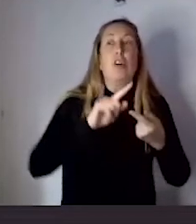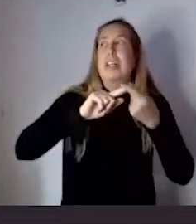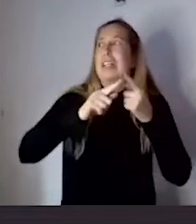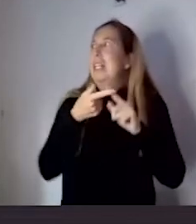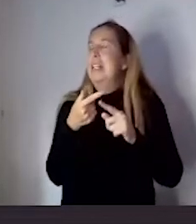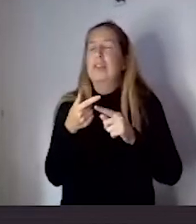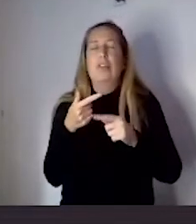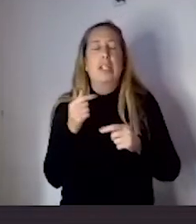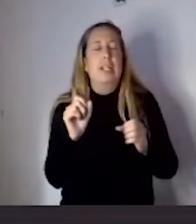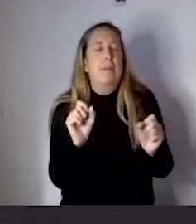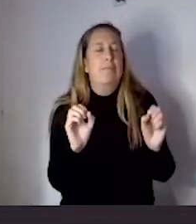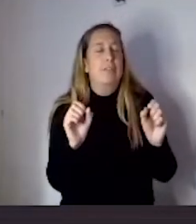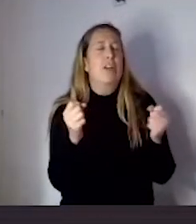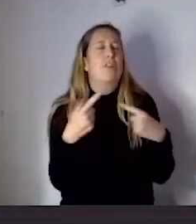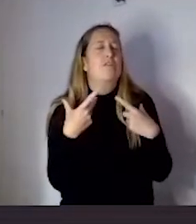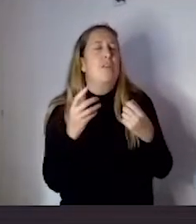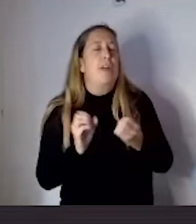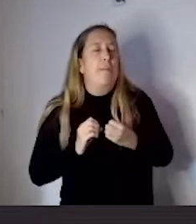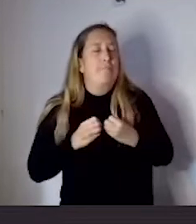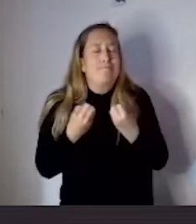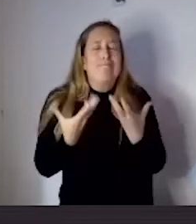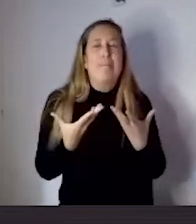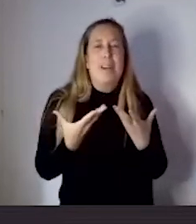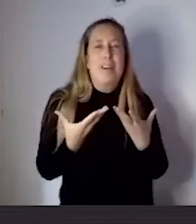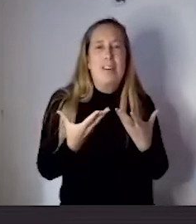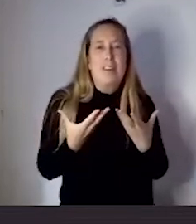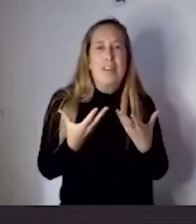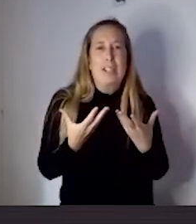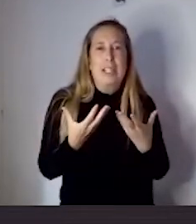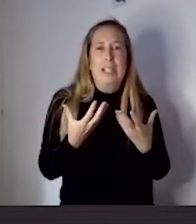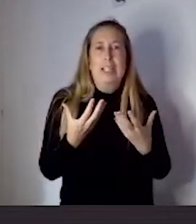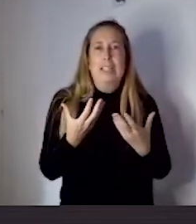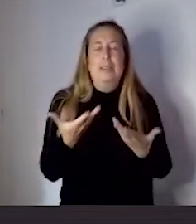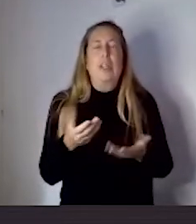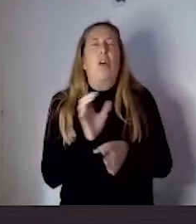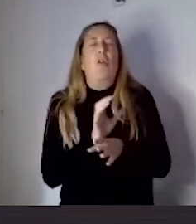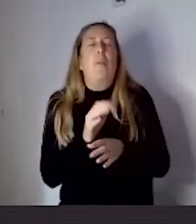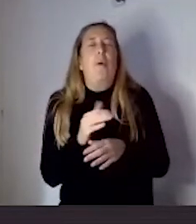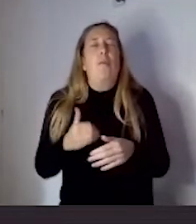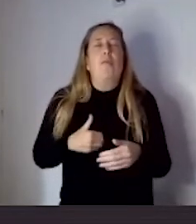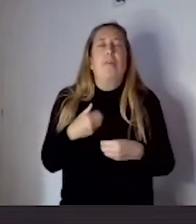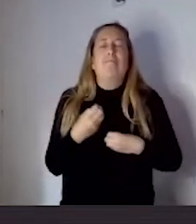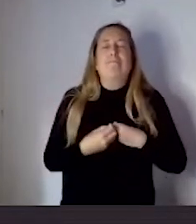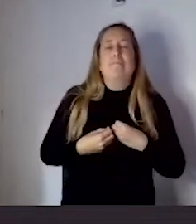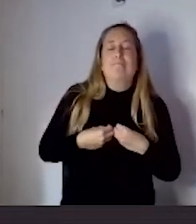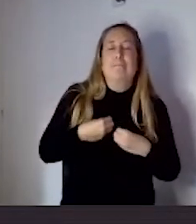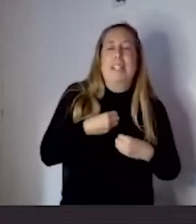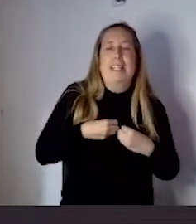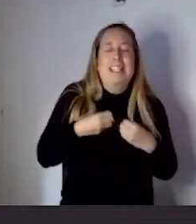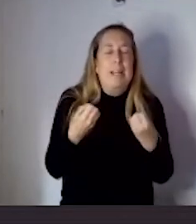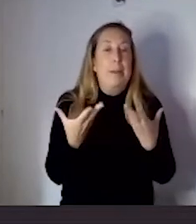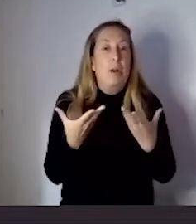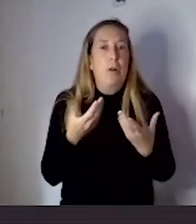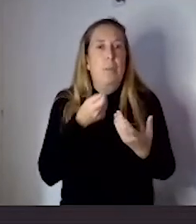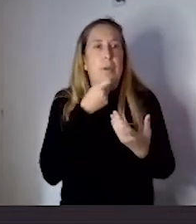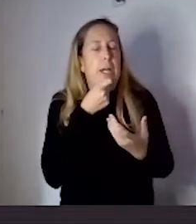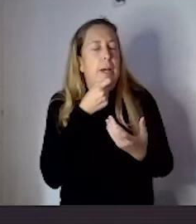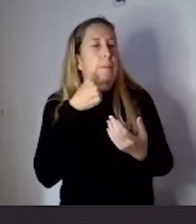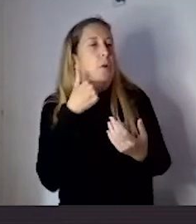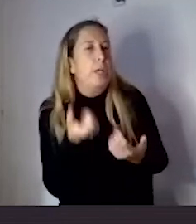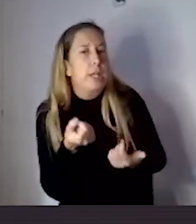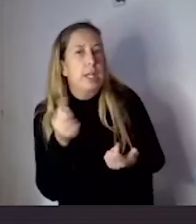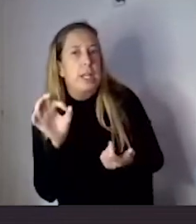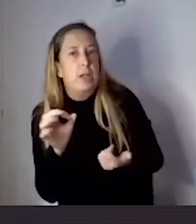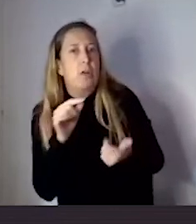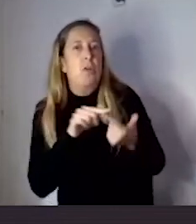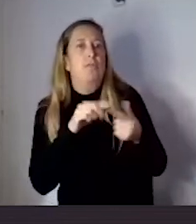situaciones en las que nos ayudan a crecer como persona como profesional hasta como hijos al final